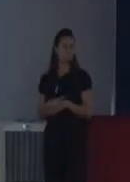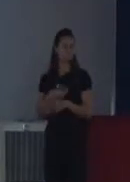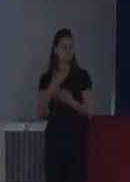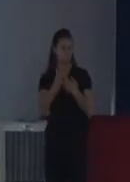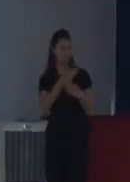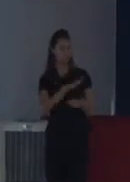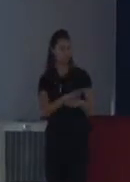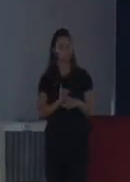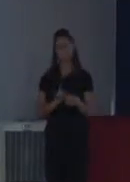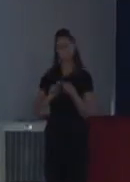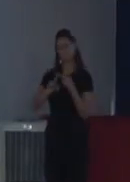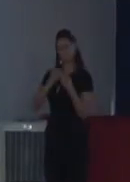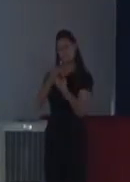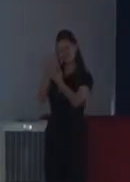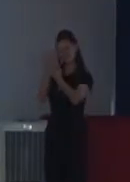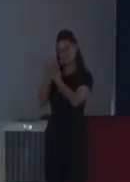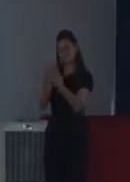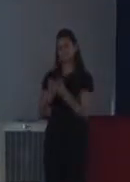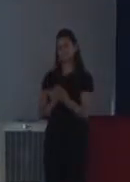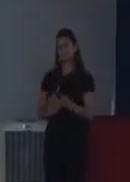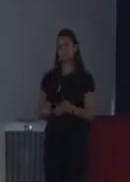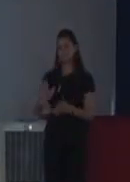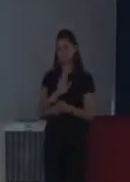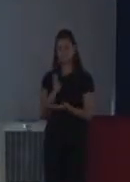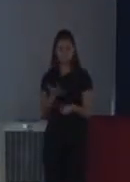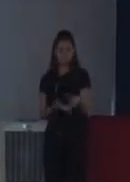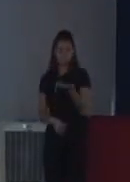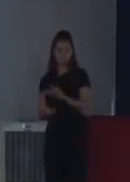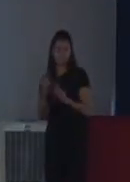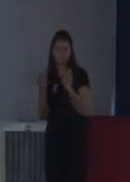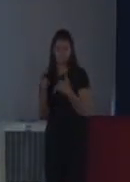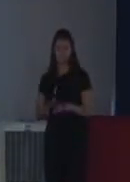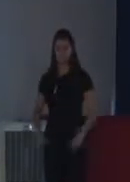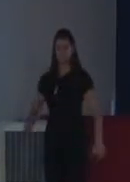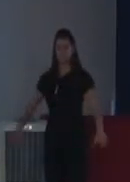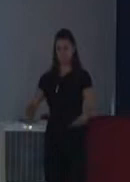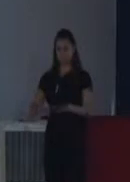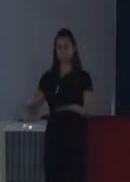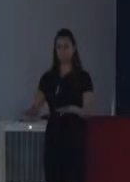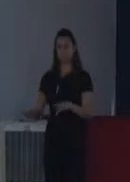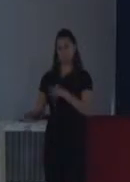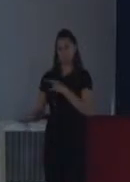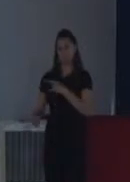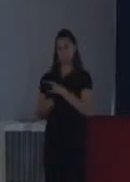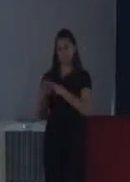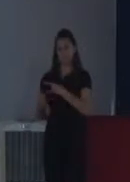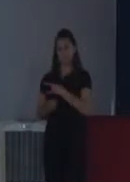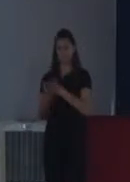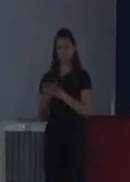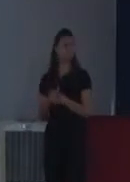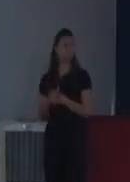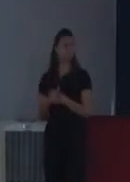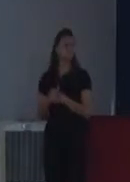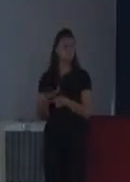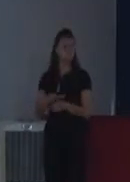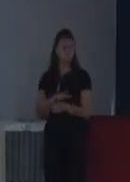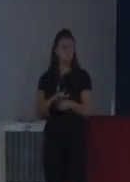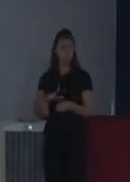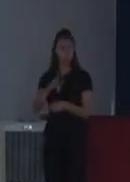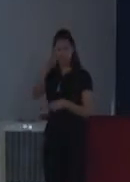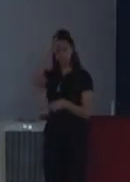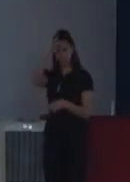Bueno, pues primero agradecerles por compartir este escenario con la Universidad Pedagógica y con la localidad de